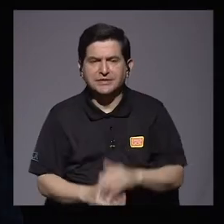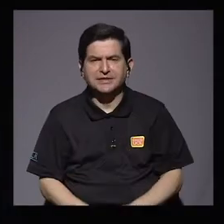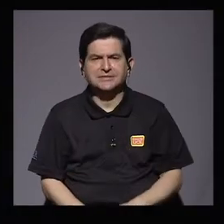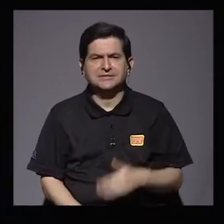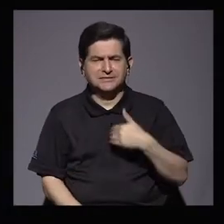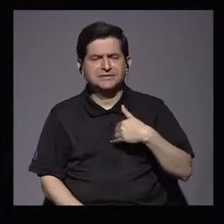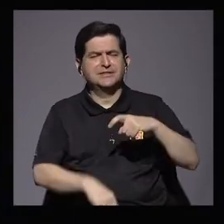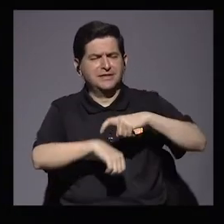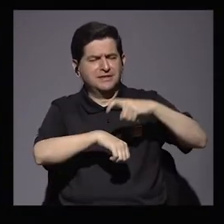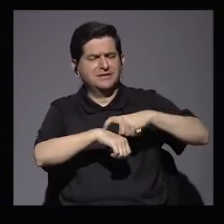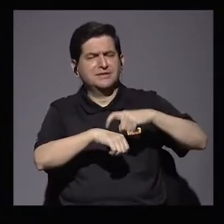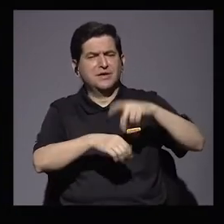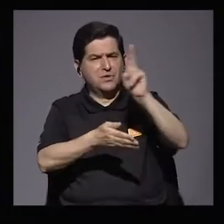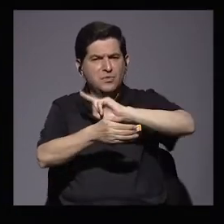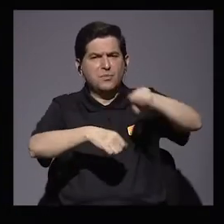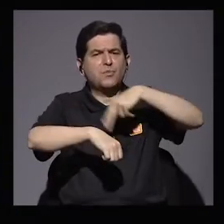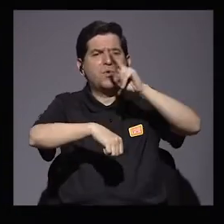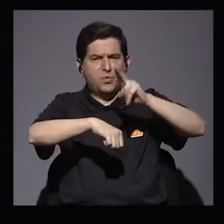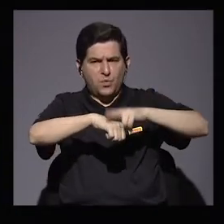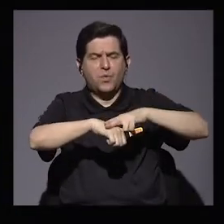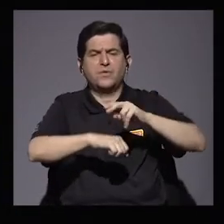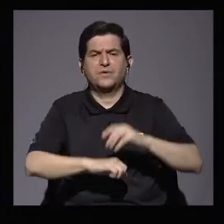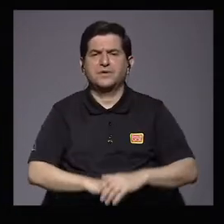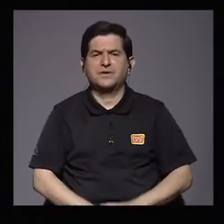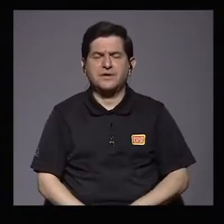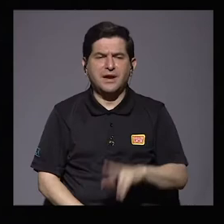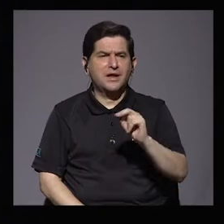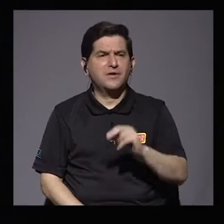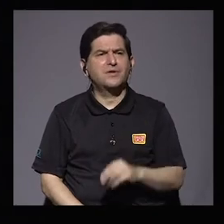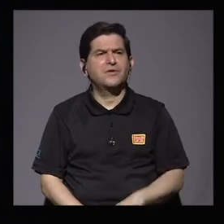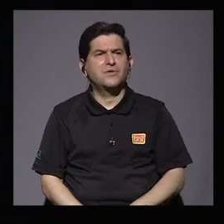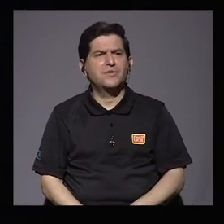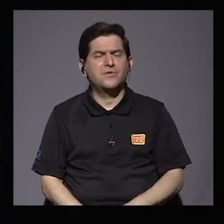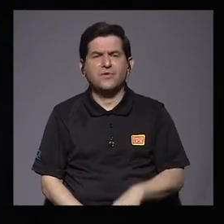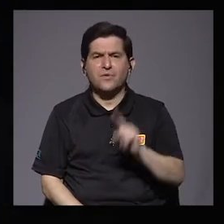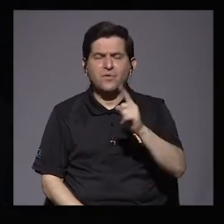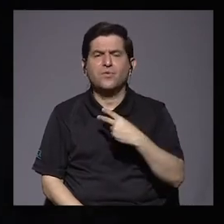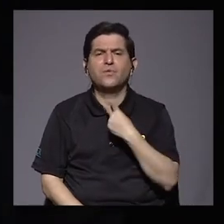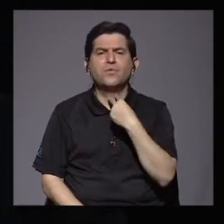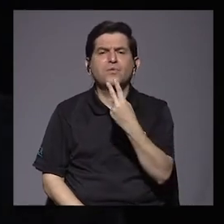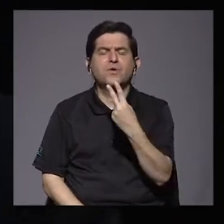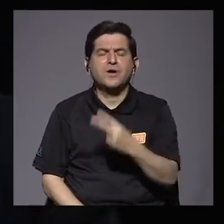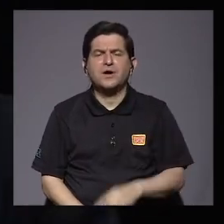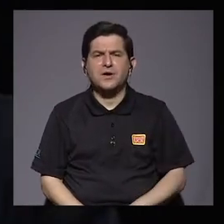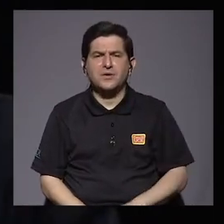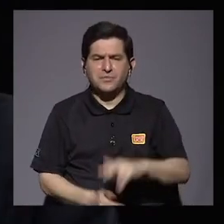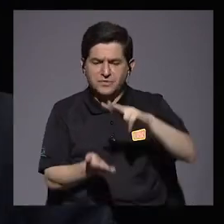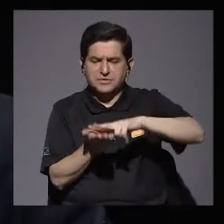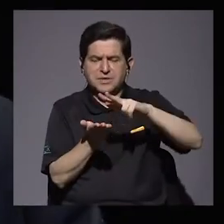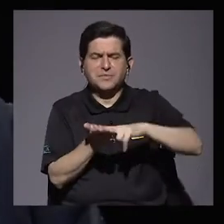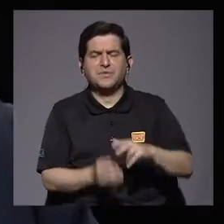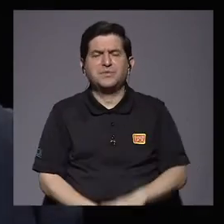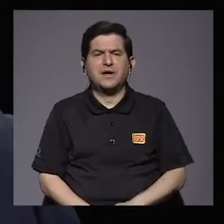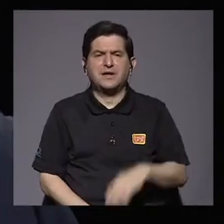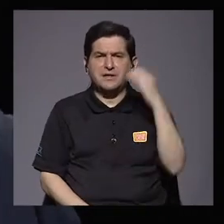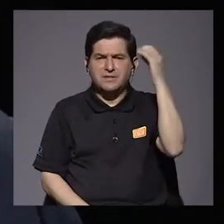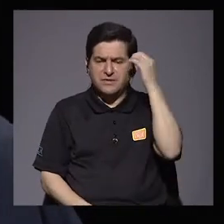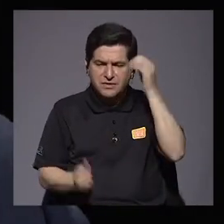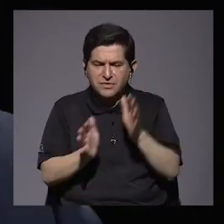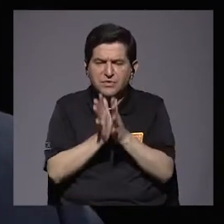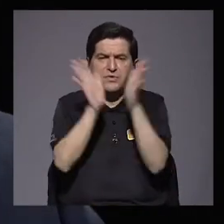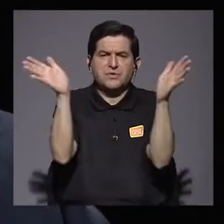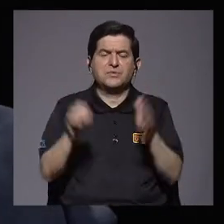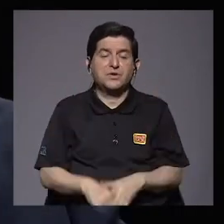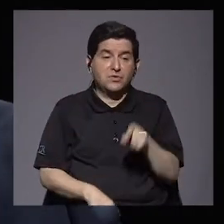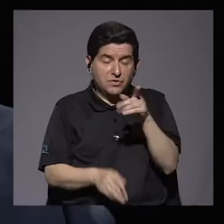mucho tiempo la Universidad Nacional de no manifestar una voz autorizada desde la opinión pública. Y eso ha